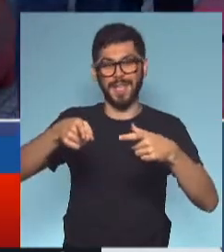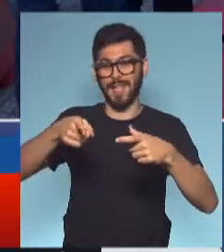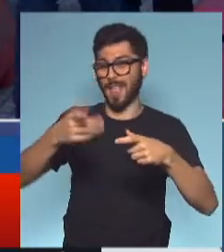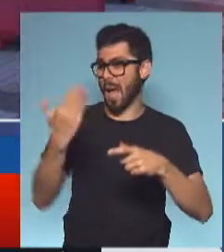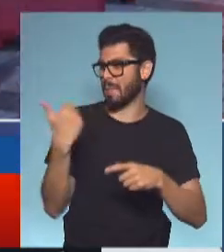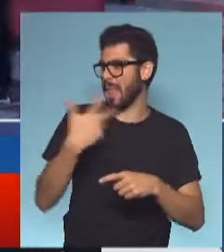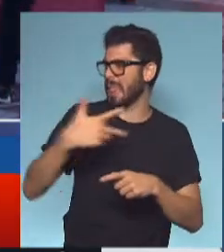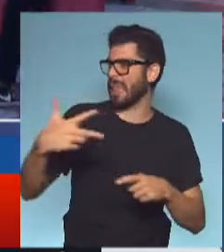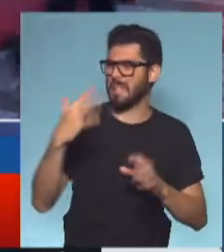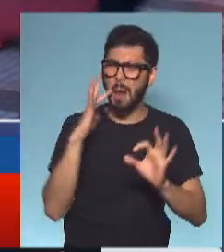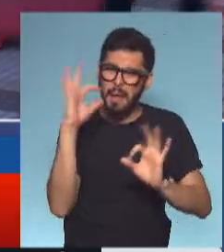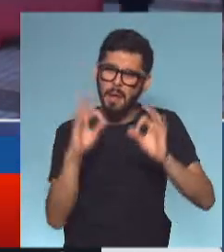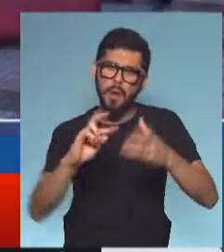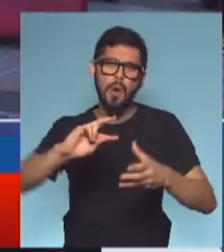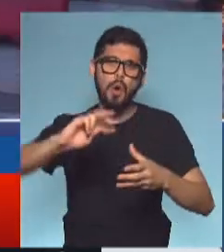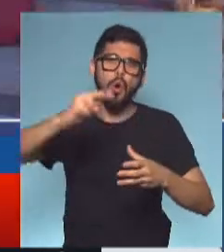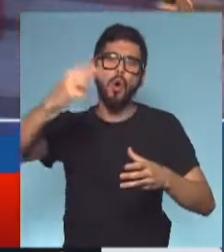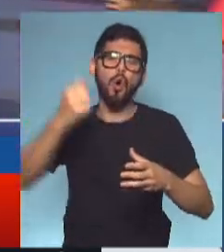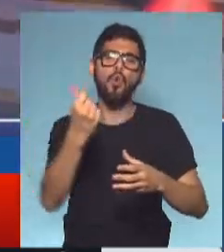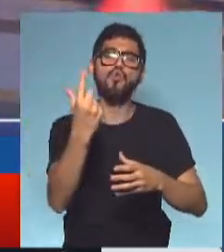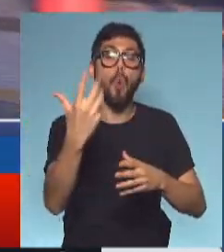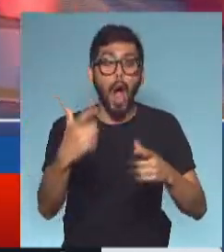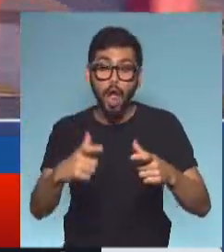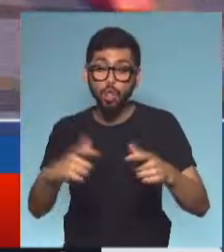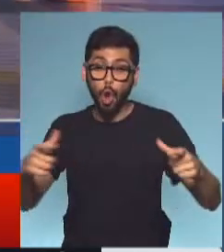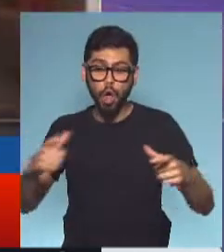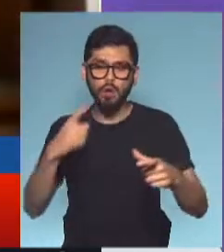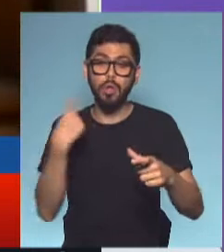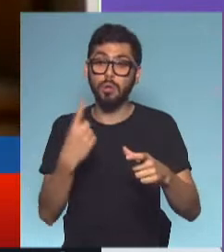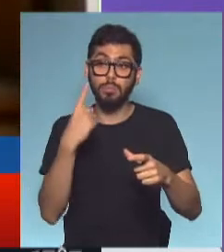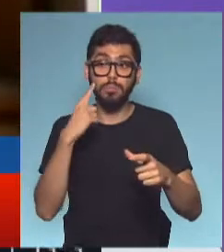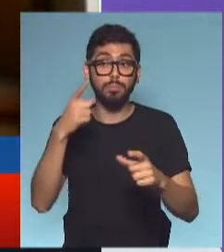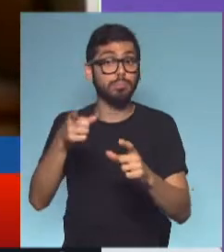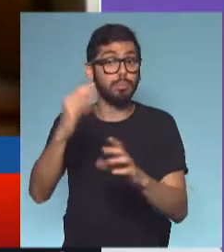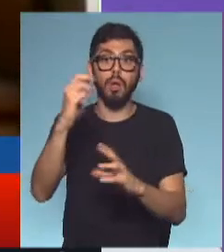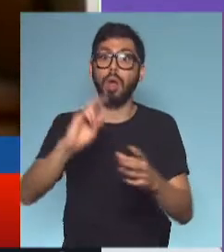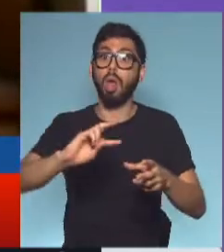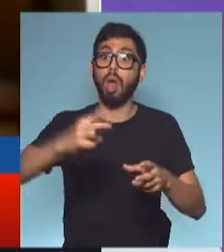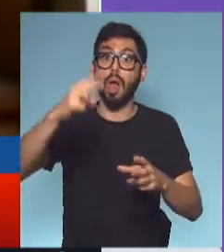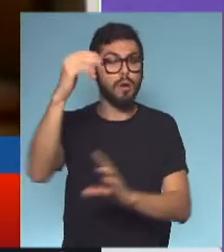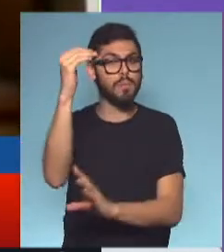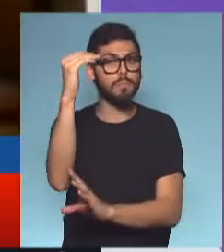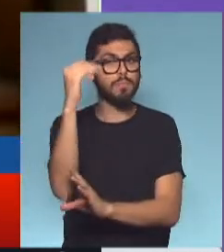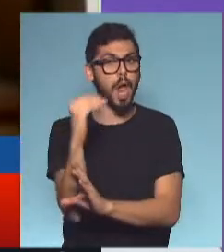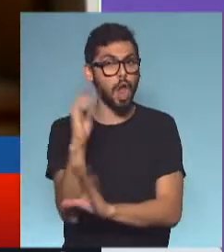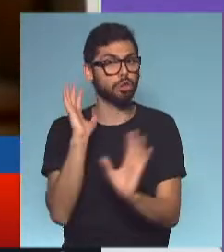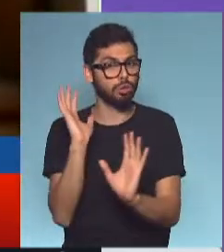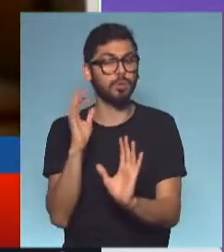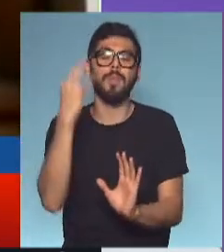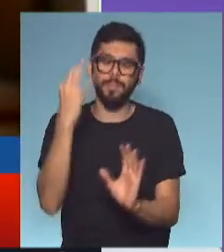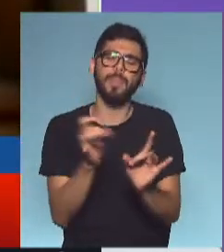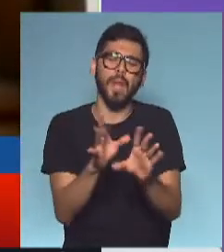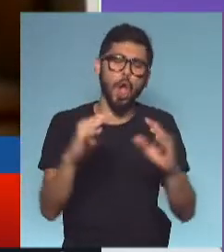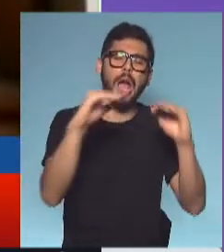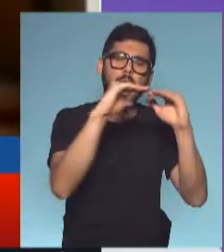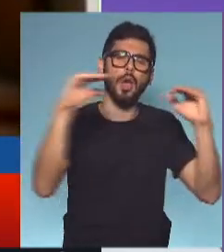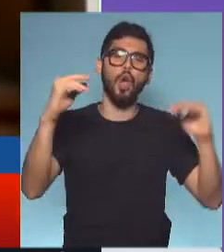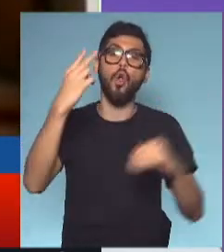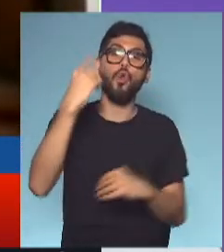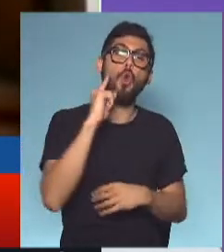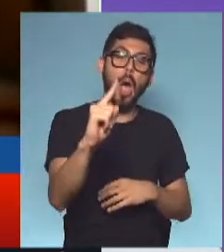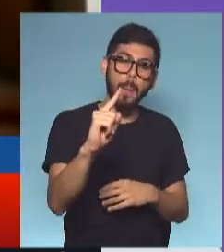semanas atrás aproximadamente, y que nosotros hayamos logrado bajar sustantivamente, porque si bien hoy estamos en un piso muy alto de 9.000